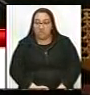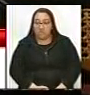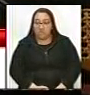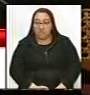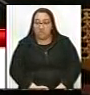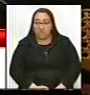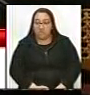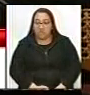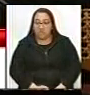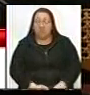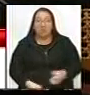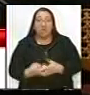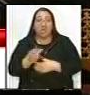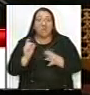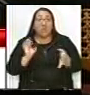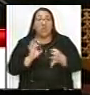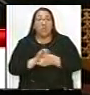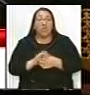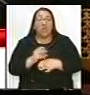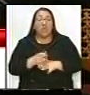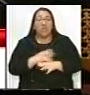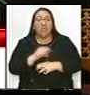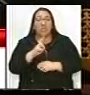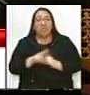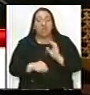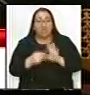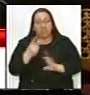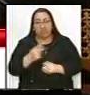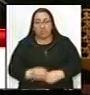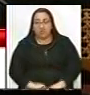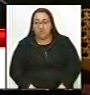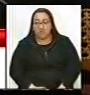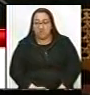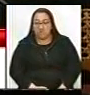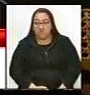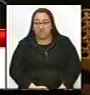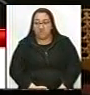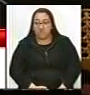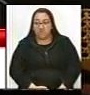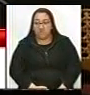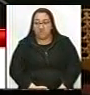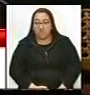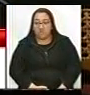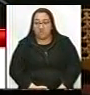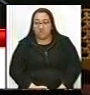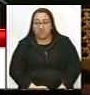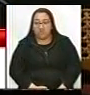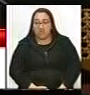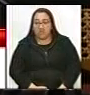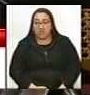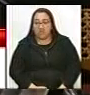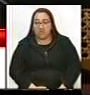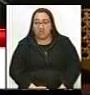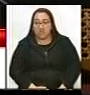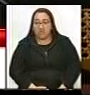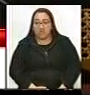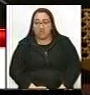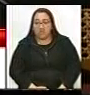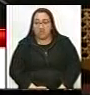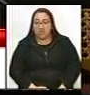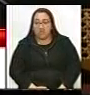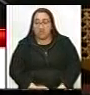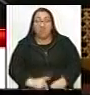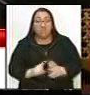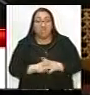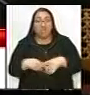conceptualizado y plasmado en el 2012 para cuyo efecto empezó en primer lugar dándose